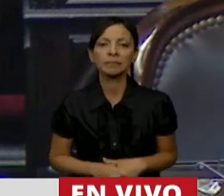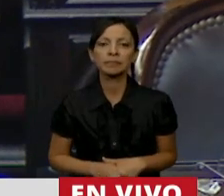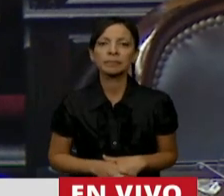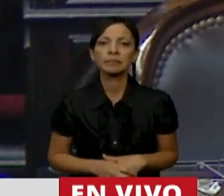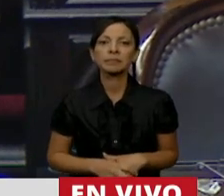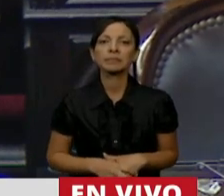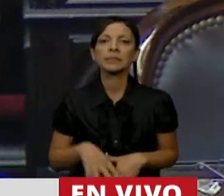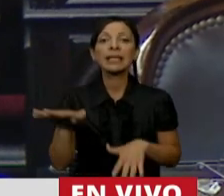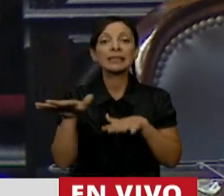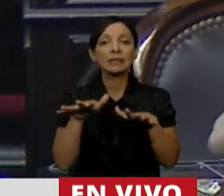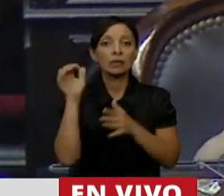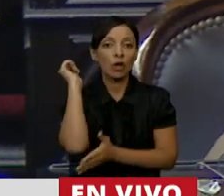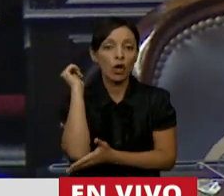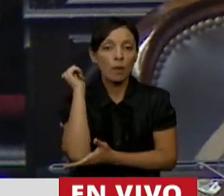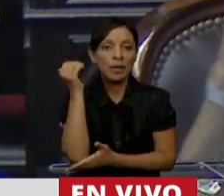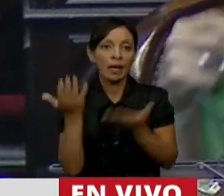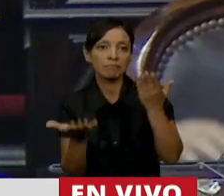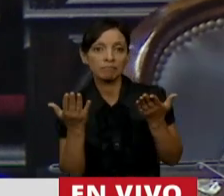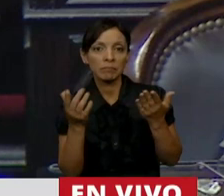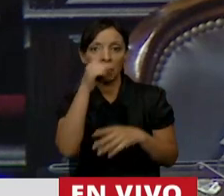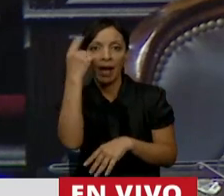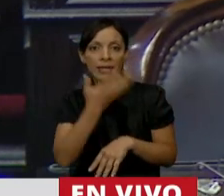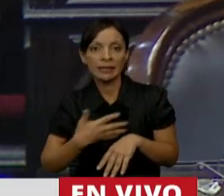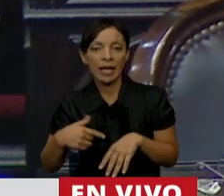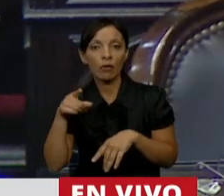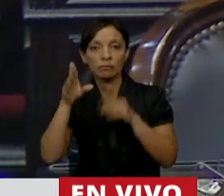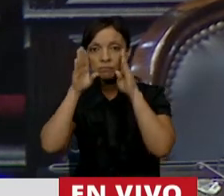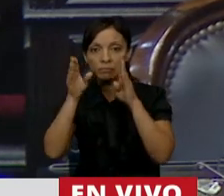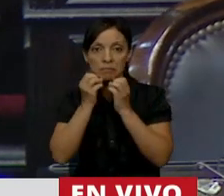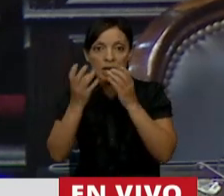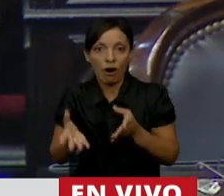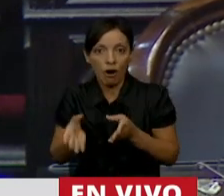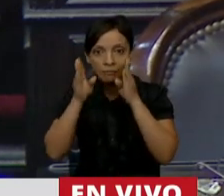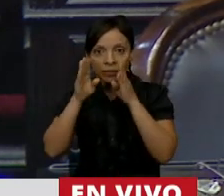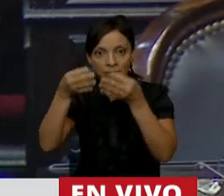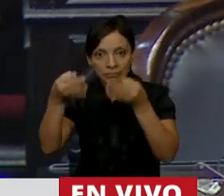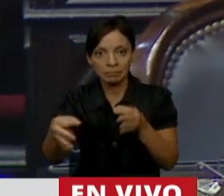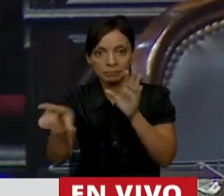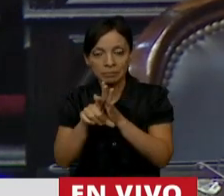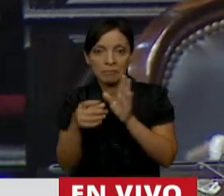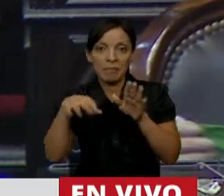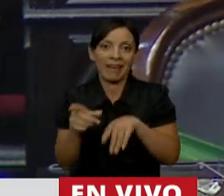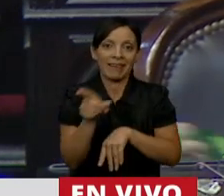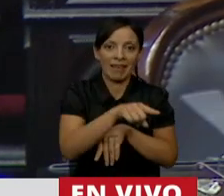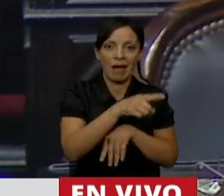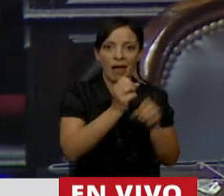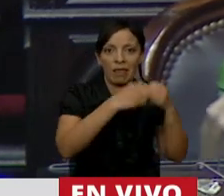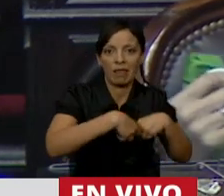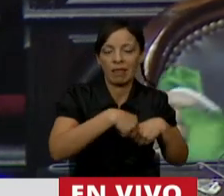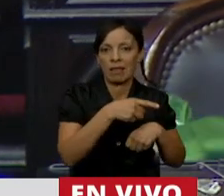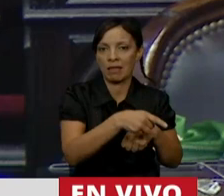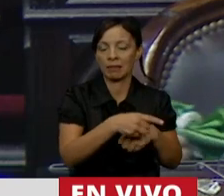Económicamente es menos costosa para el Estado que la atención de los abortos clandestinos mal realizados. Es